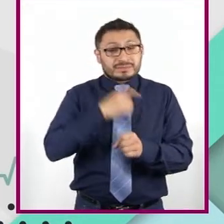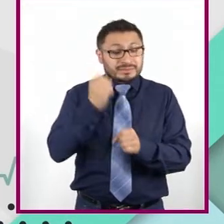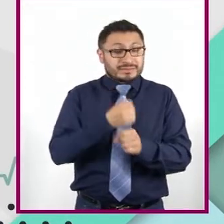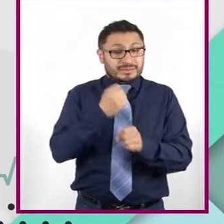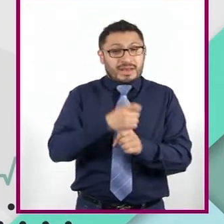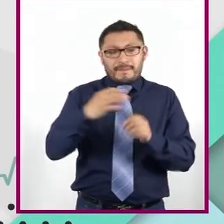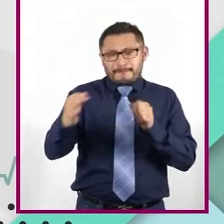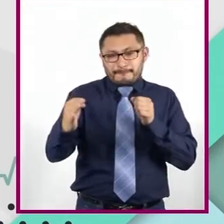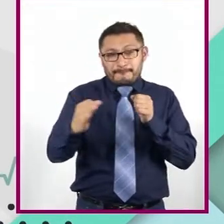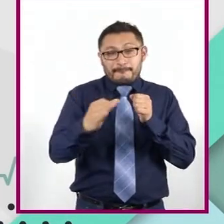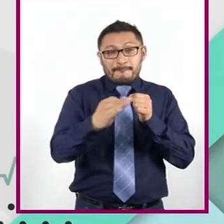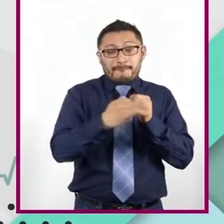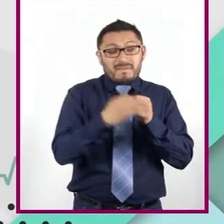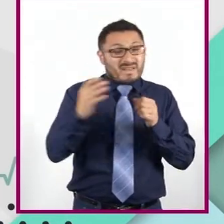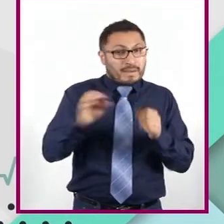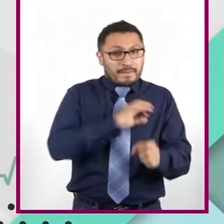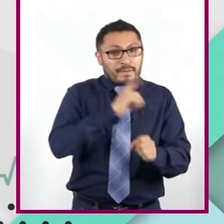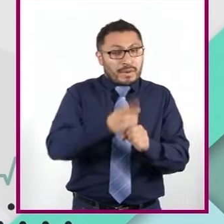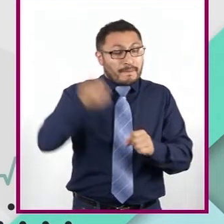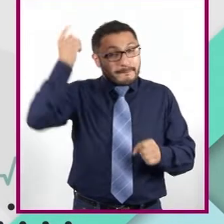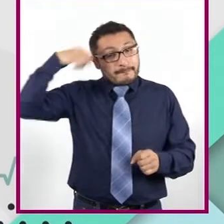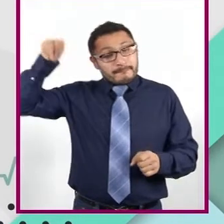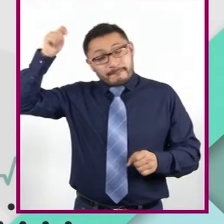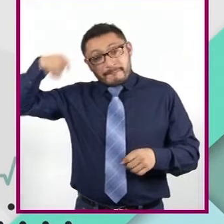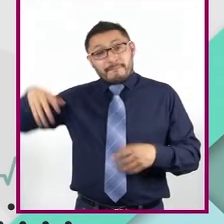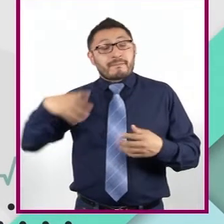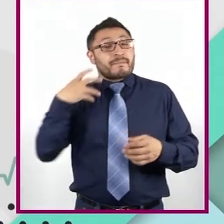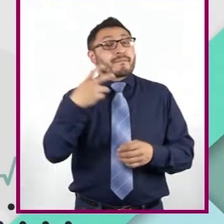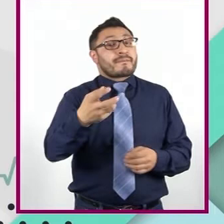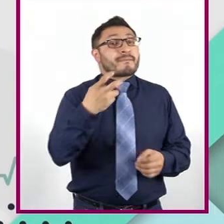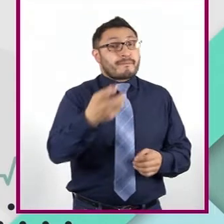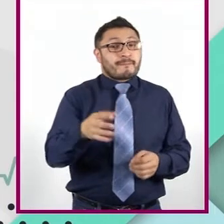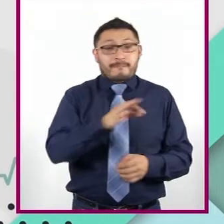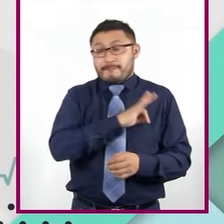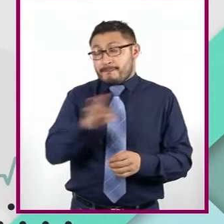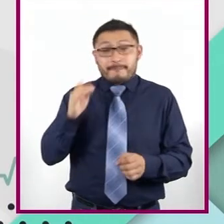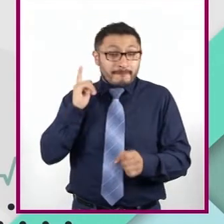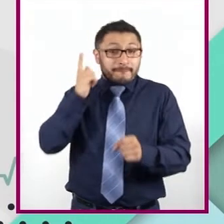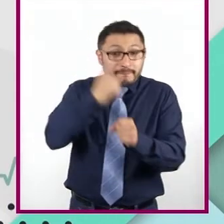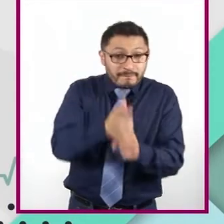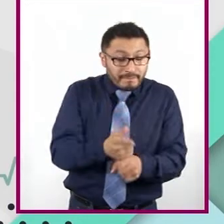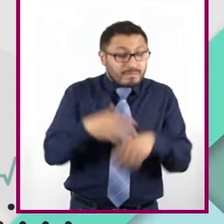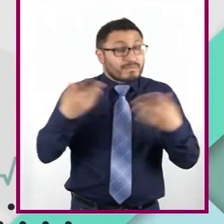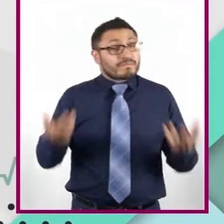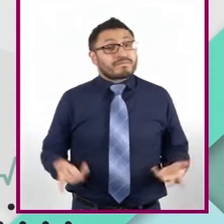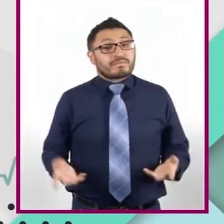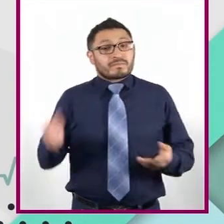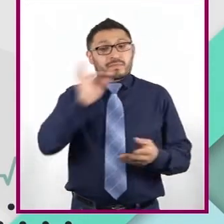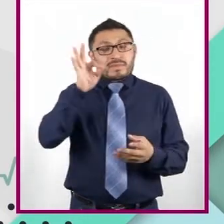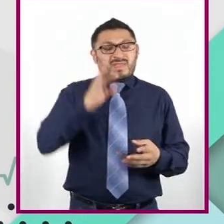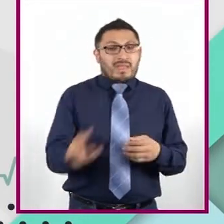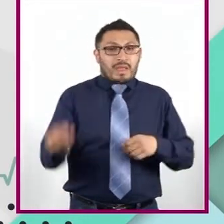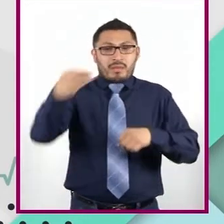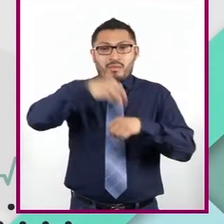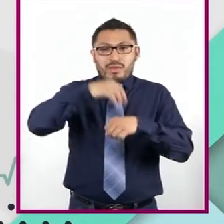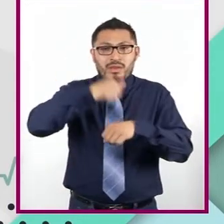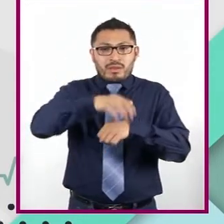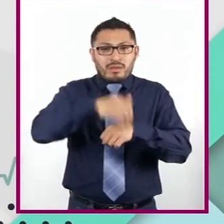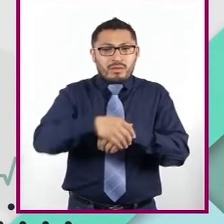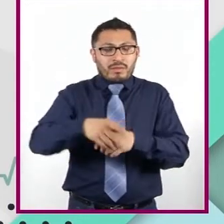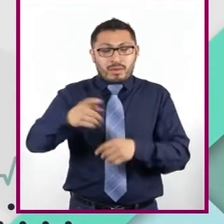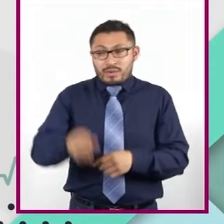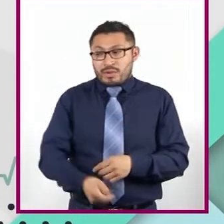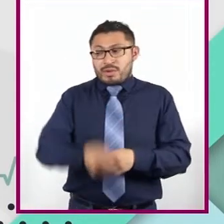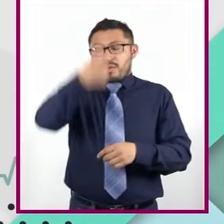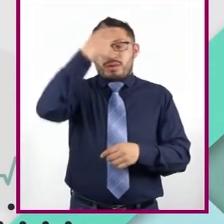cada vez más a su probabilidad teórica. Por ello, podemos inferir que si aumentamos el número de